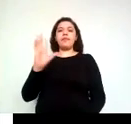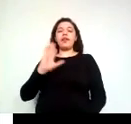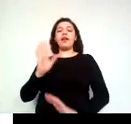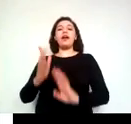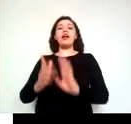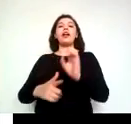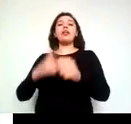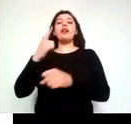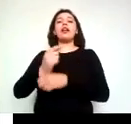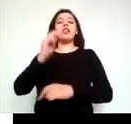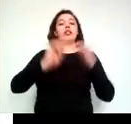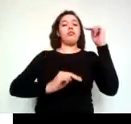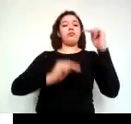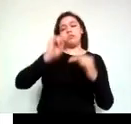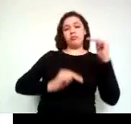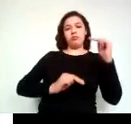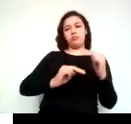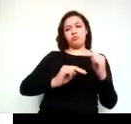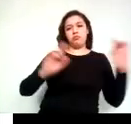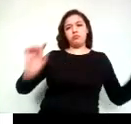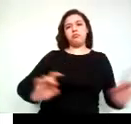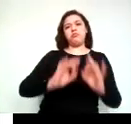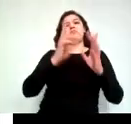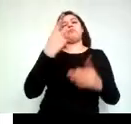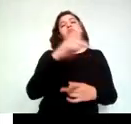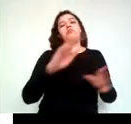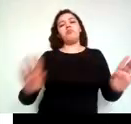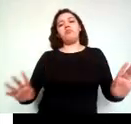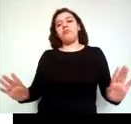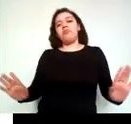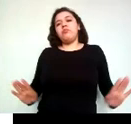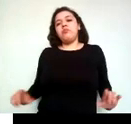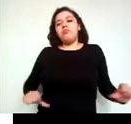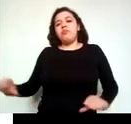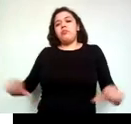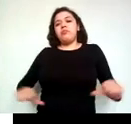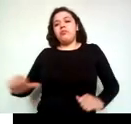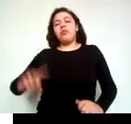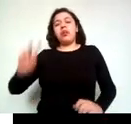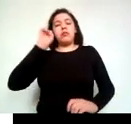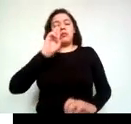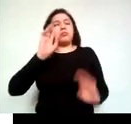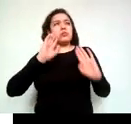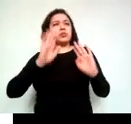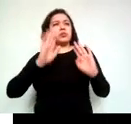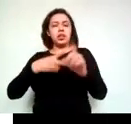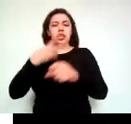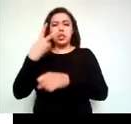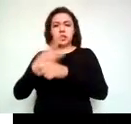categoría, ¿no? Factores propios de la actividad. Ya la vemos ahí, es la segunda